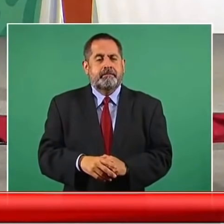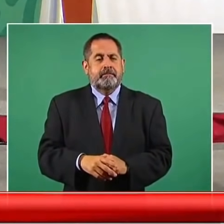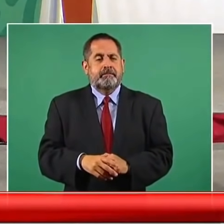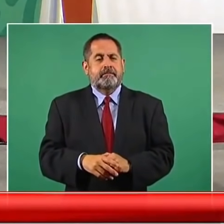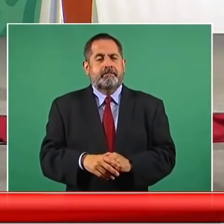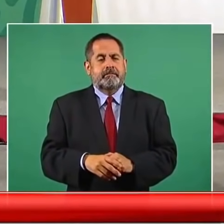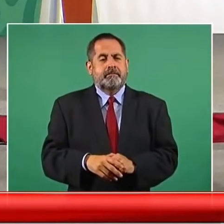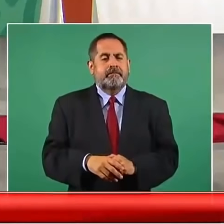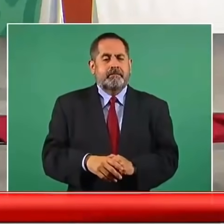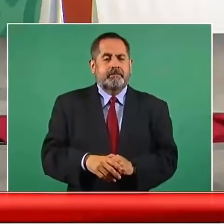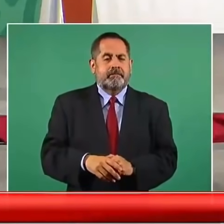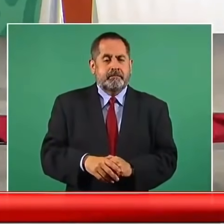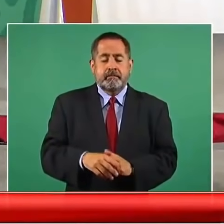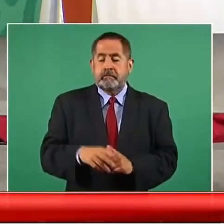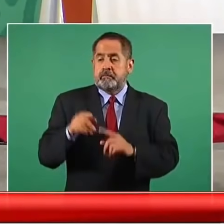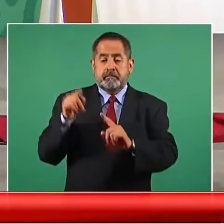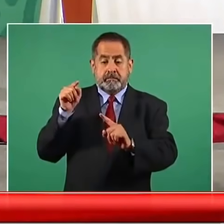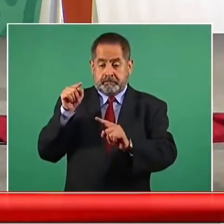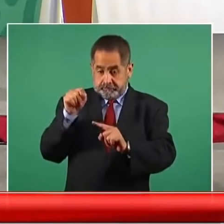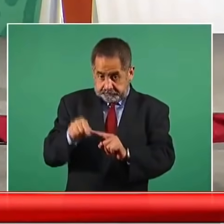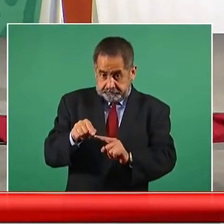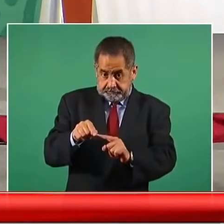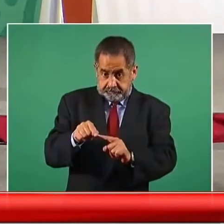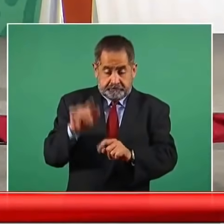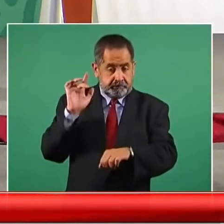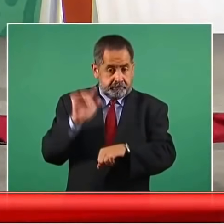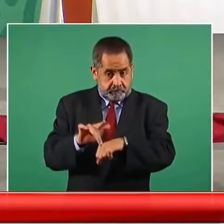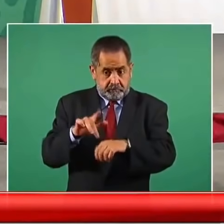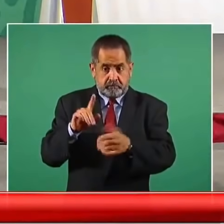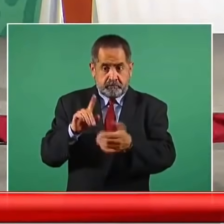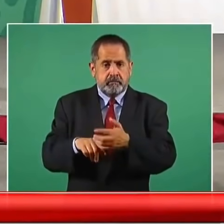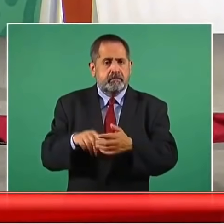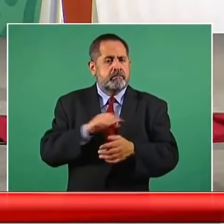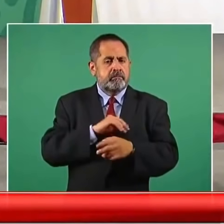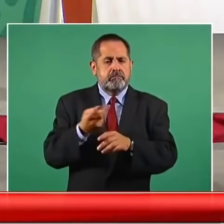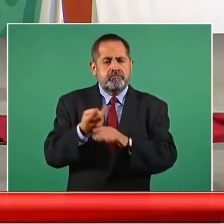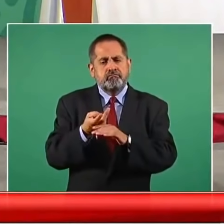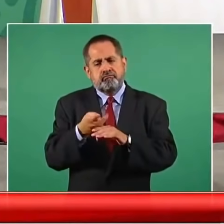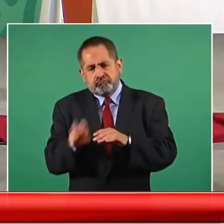entonces, lo que queremos es que los que llegan acá puedan bajar